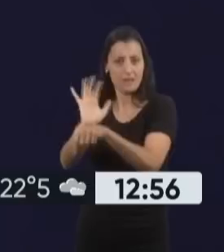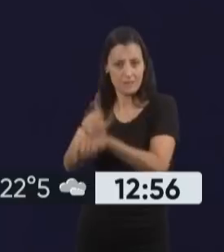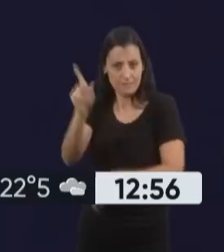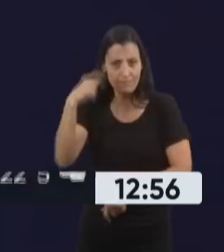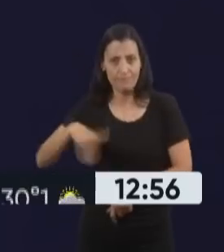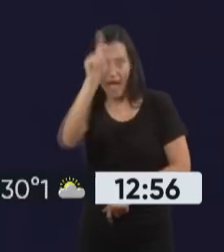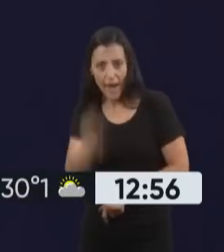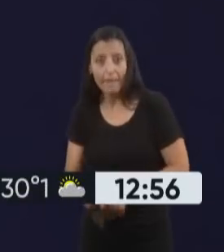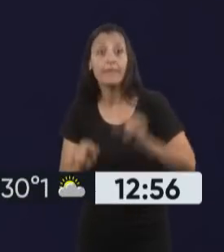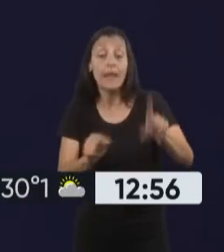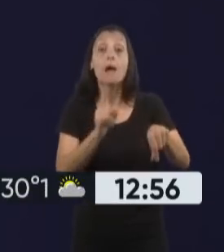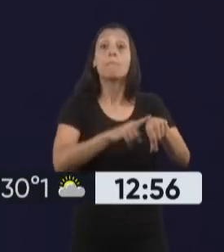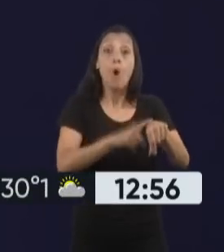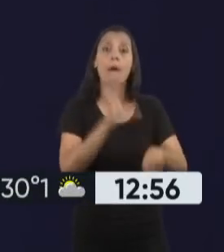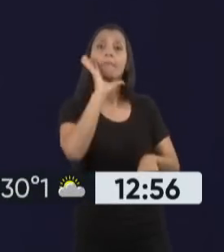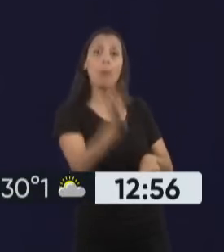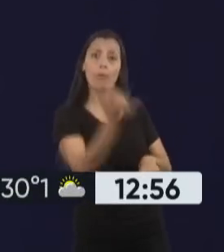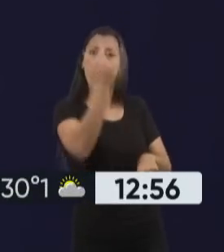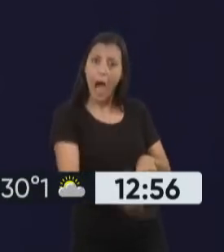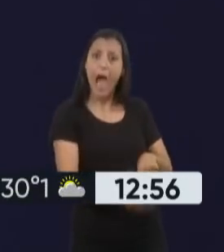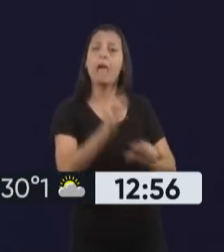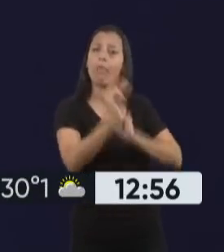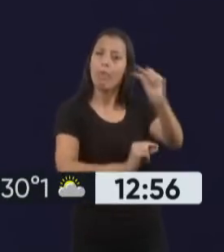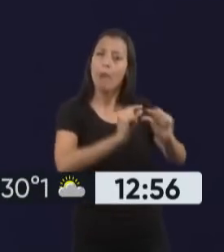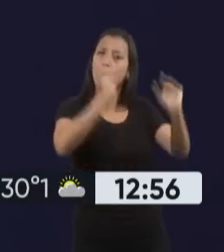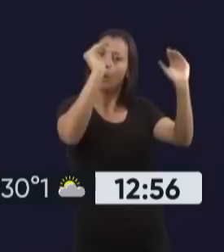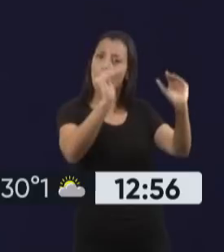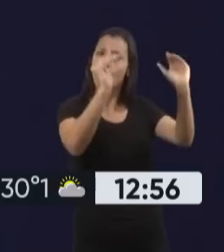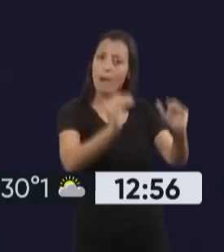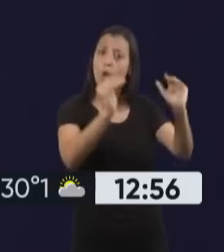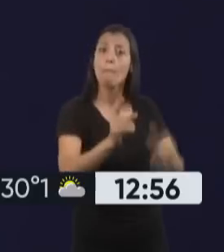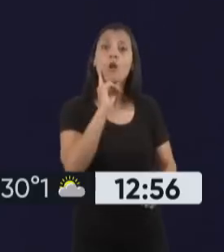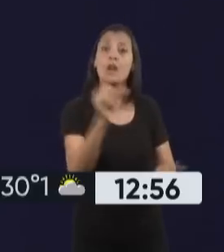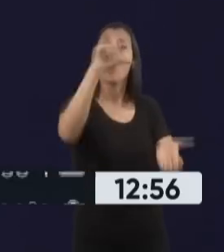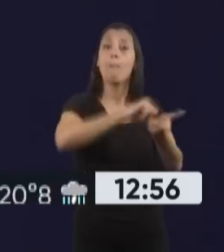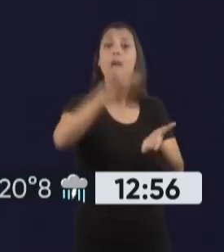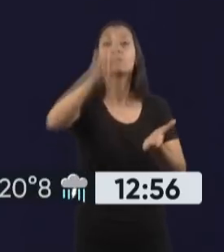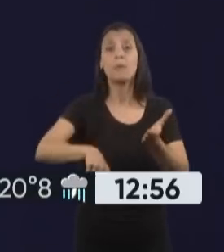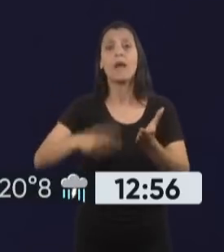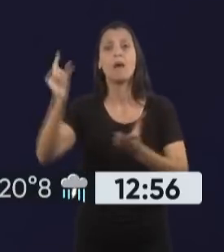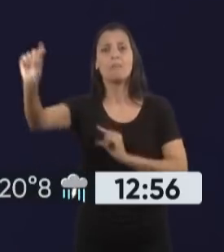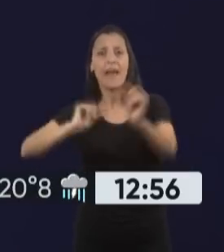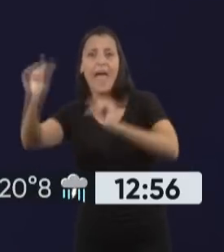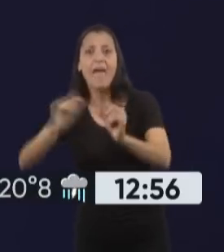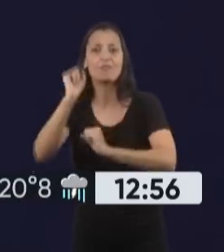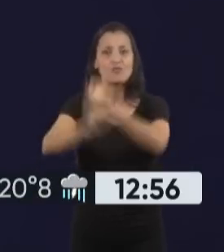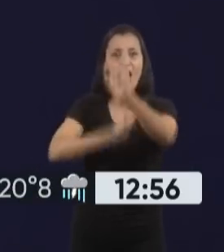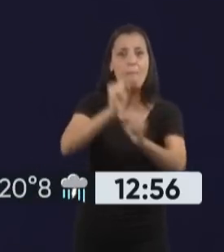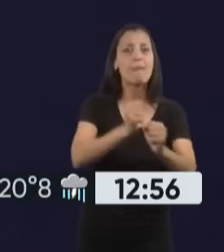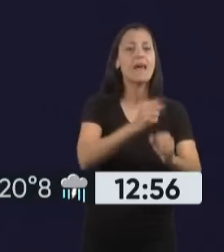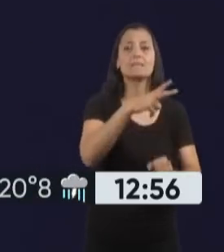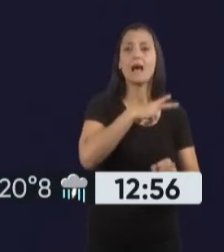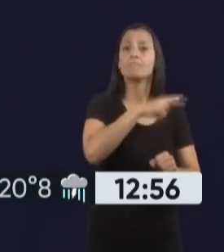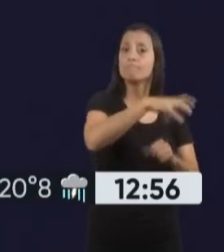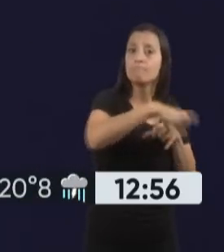el que baje el riesgo país implica mayor y mejor acceso al crédito por parte de las empresas, por parte del sector